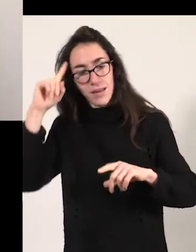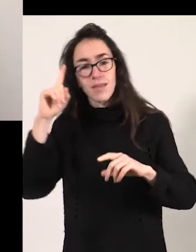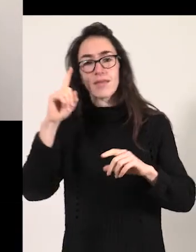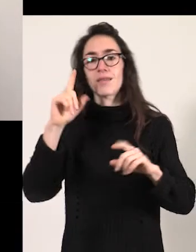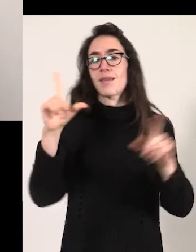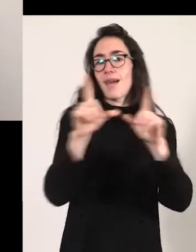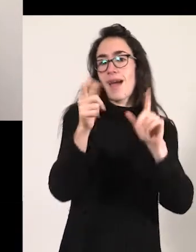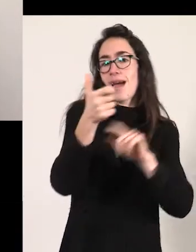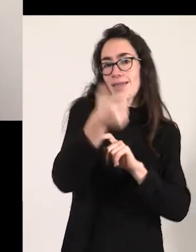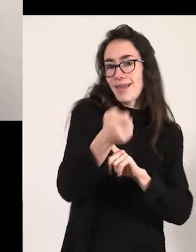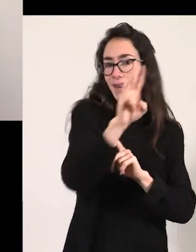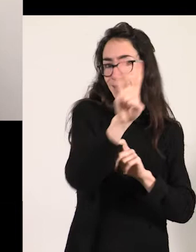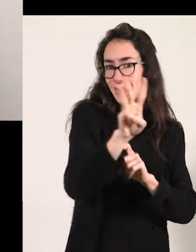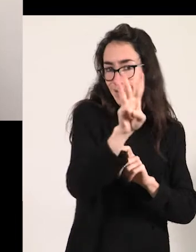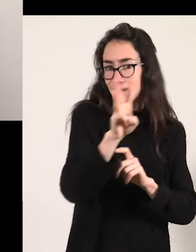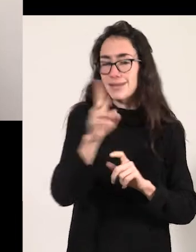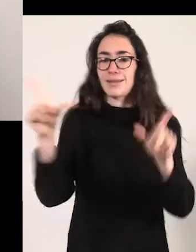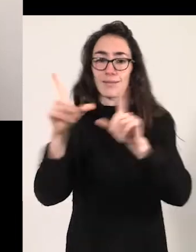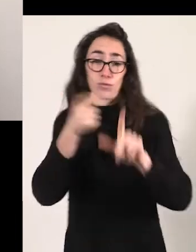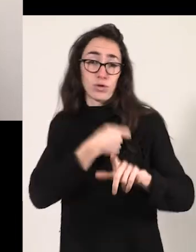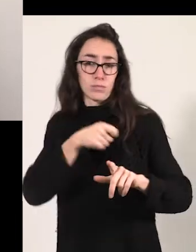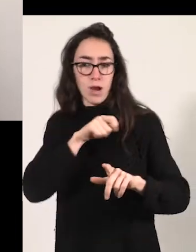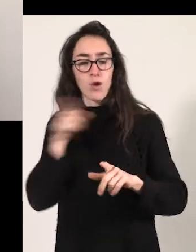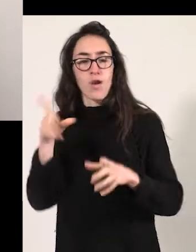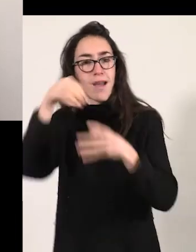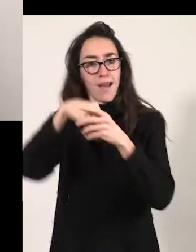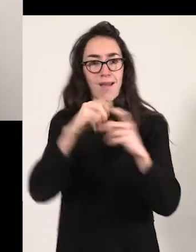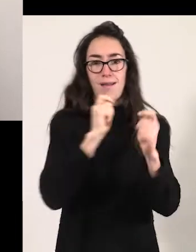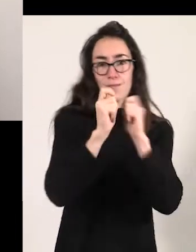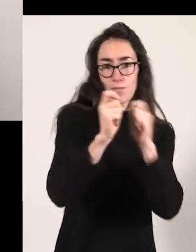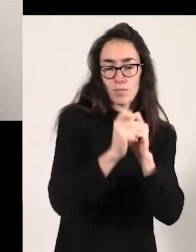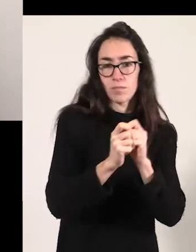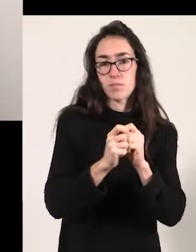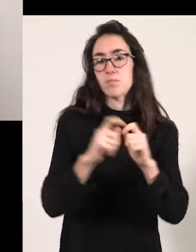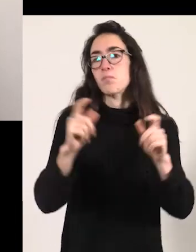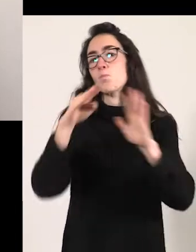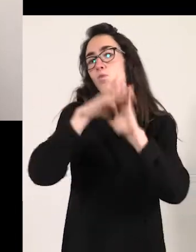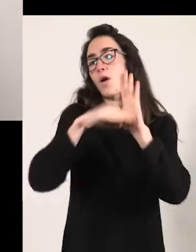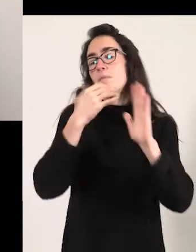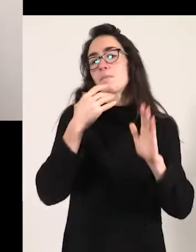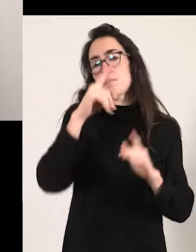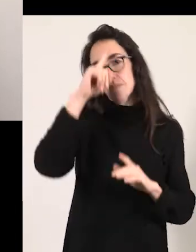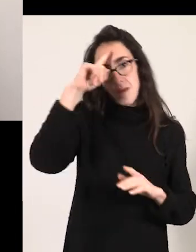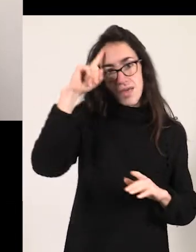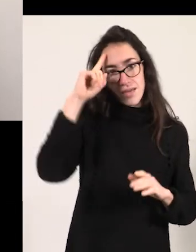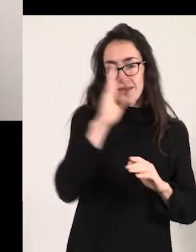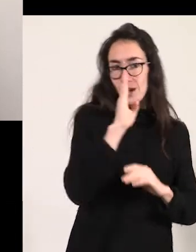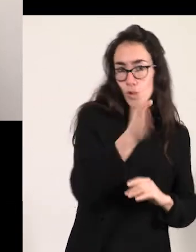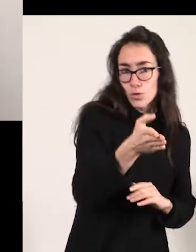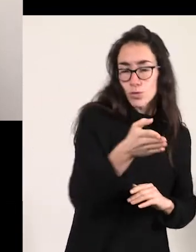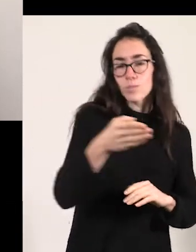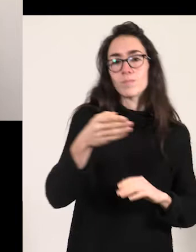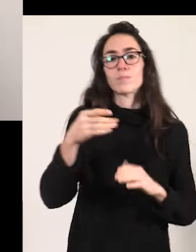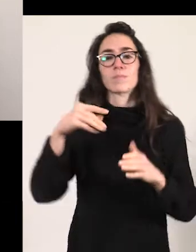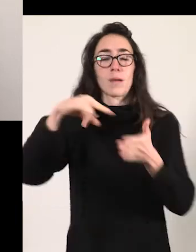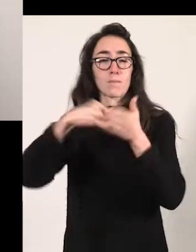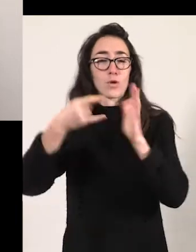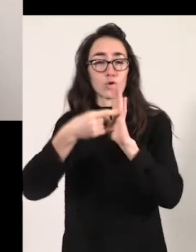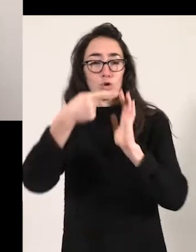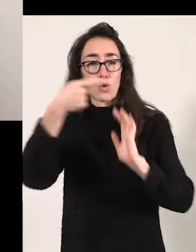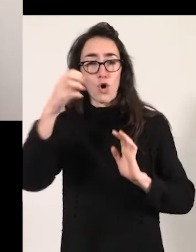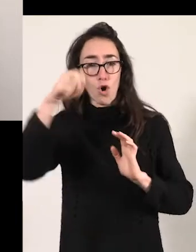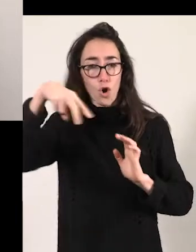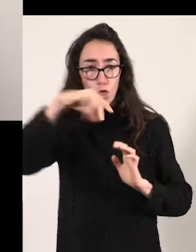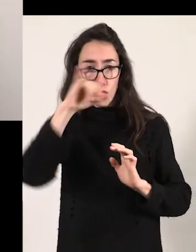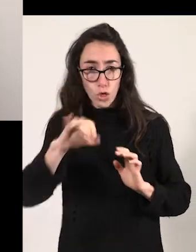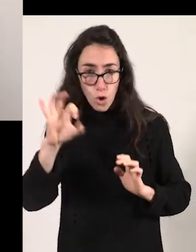en Telemadrid, Antena 3 y Televisión Española, en programas como Madrid Directo, Método Gonzo, Españoles